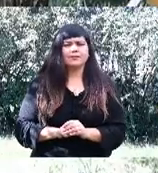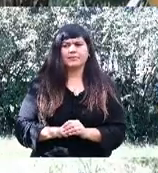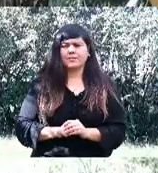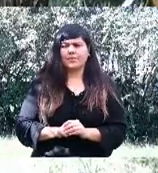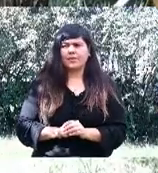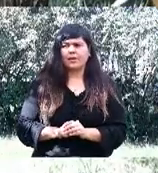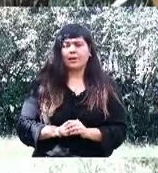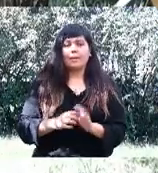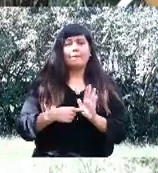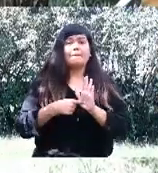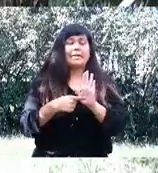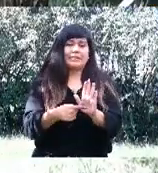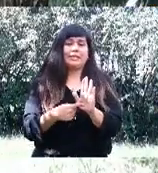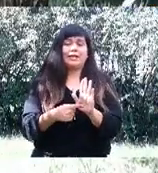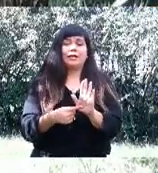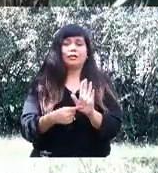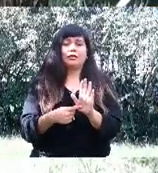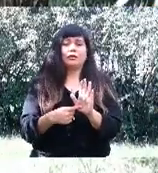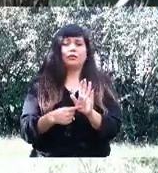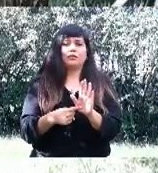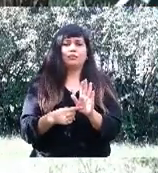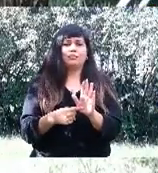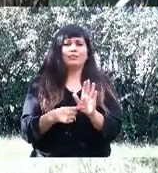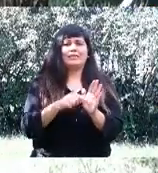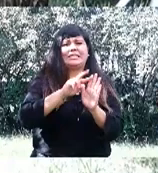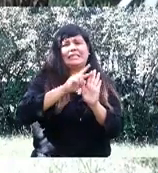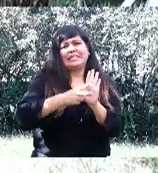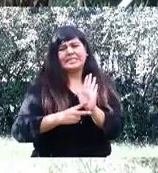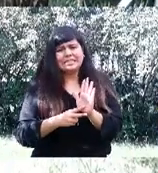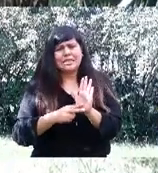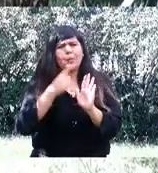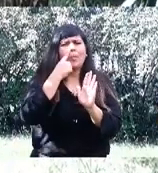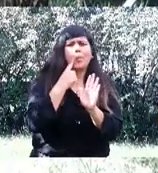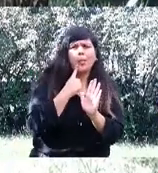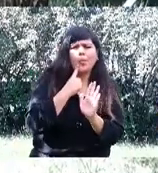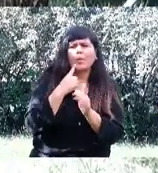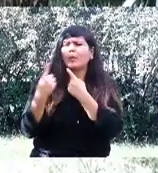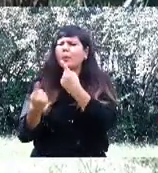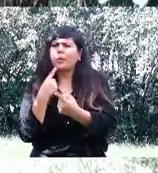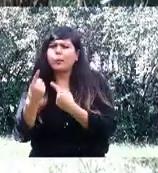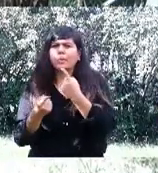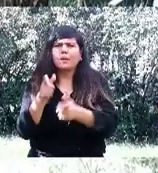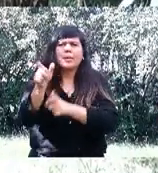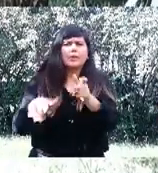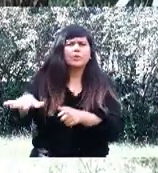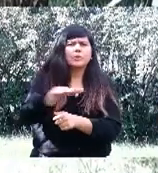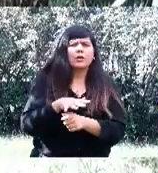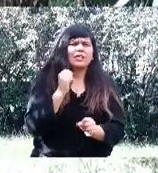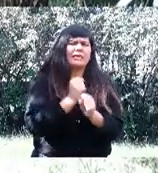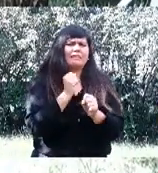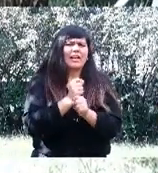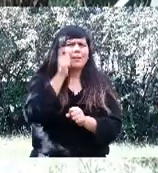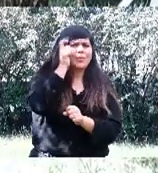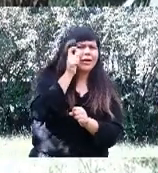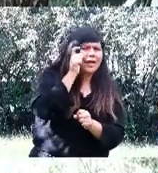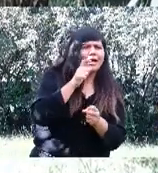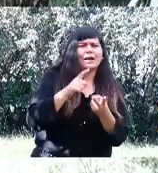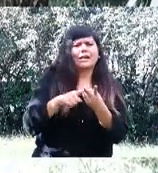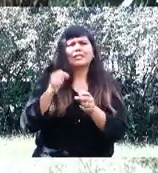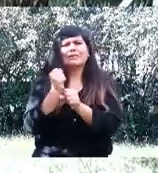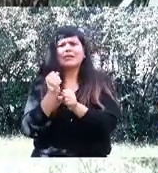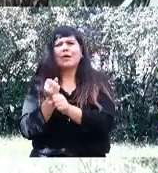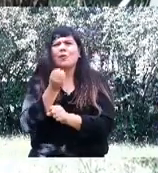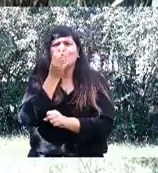eh presentando corrigiendo testeando con la comunidad trabajamos con la granja trabajábamos con la Florida eran